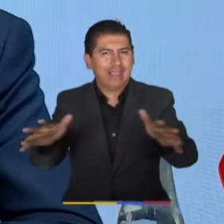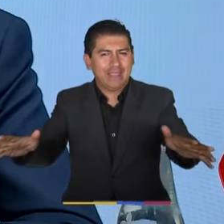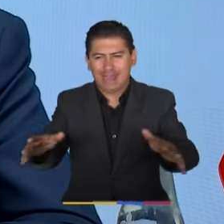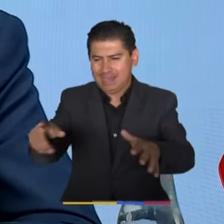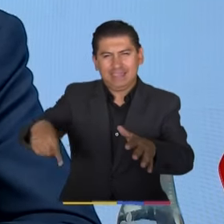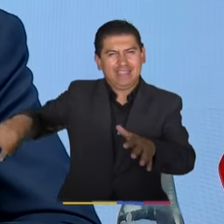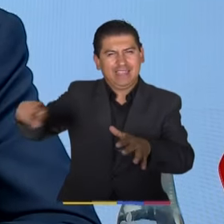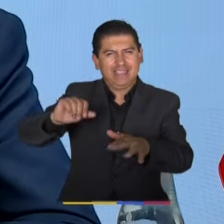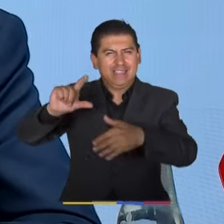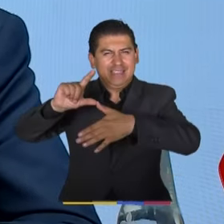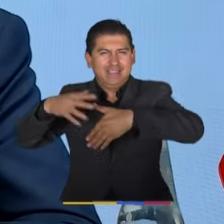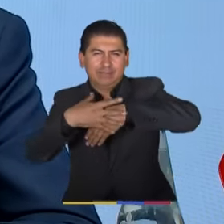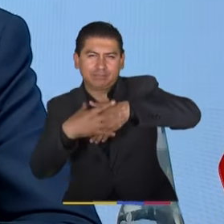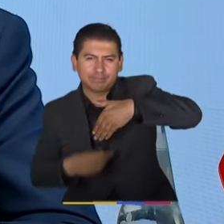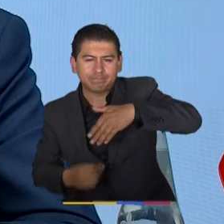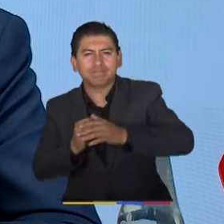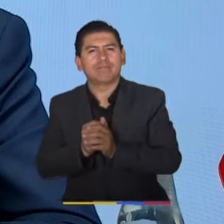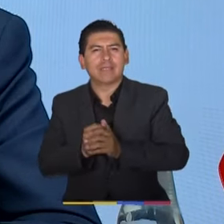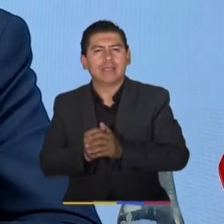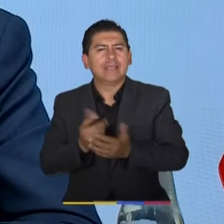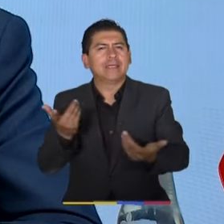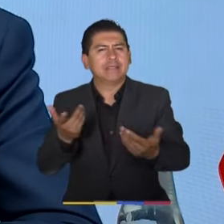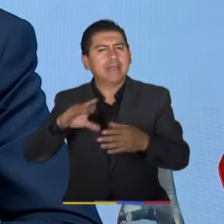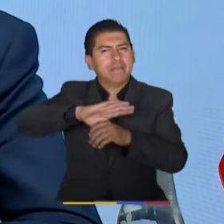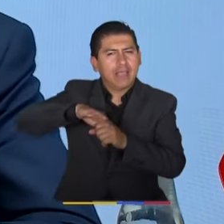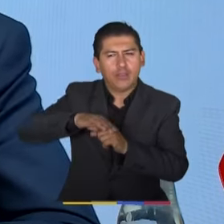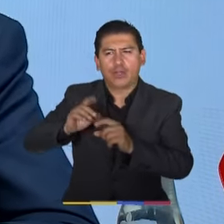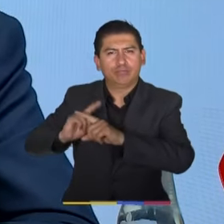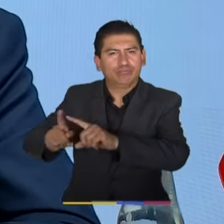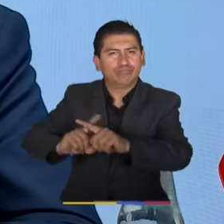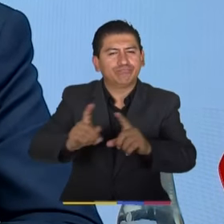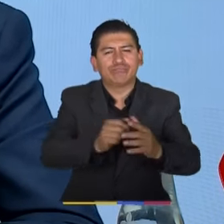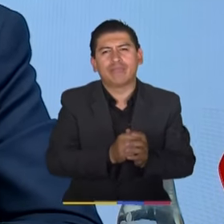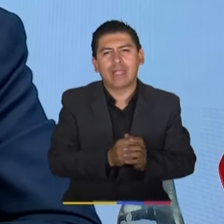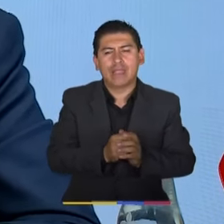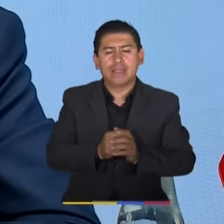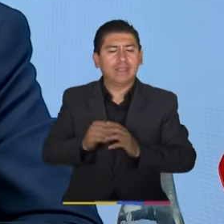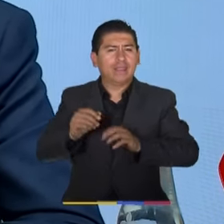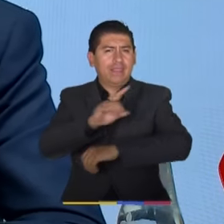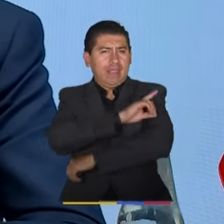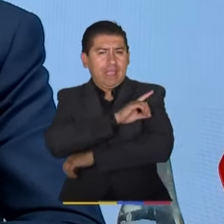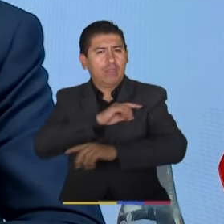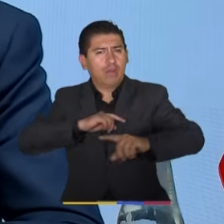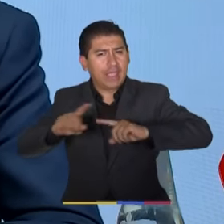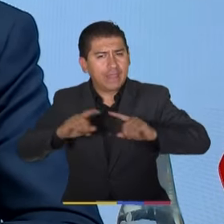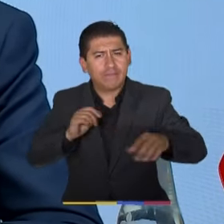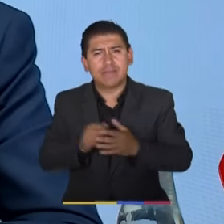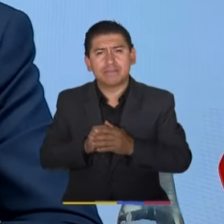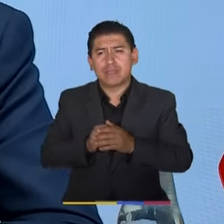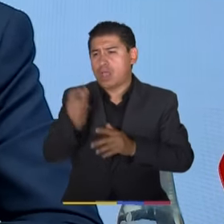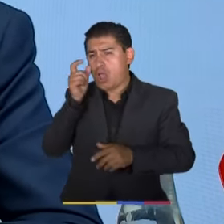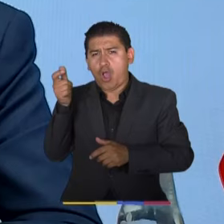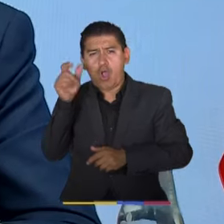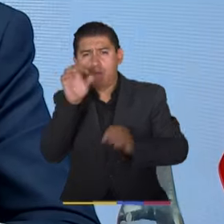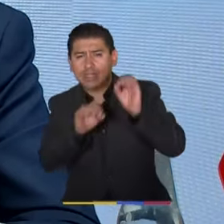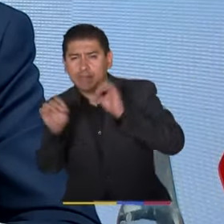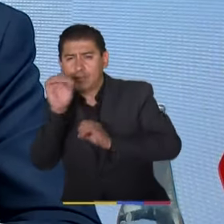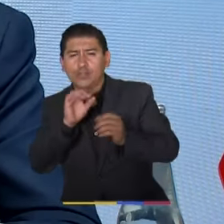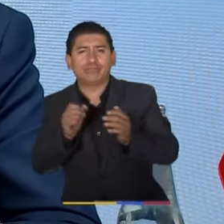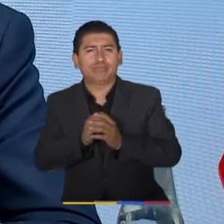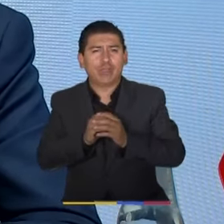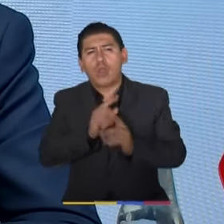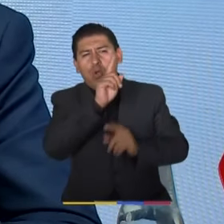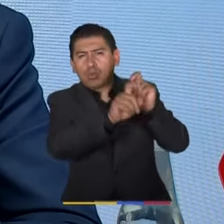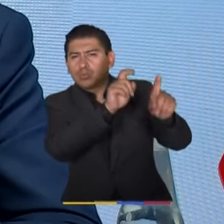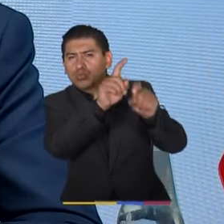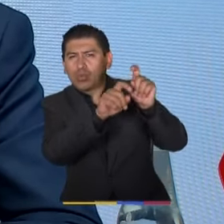iberoamericano, cancilleres y ministros, jefes de delegación, observadores asociados y consultivos